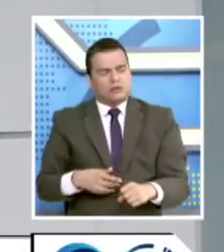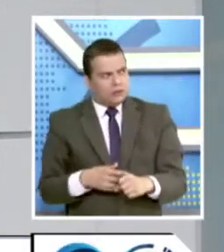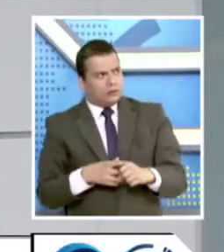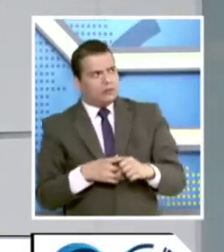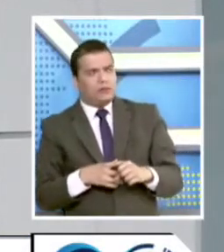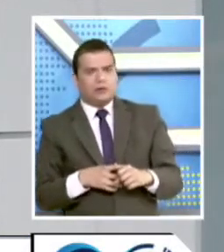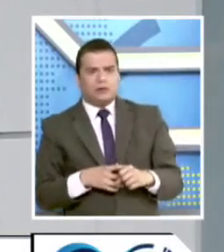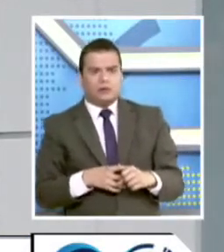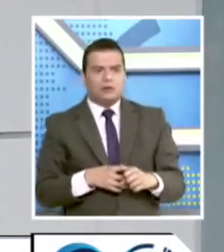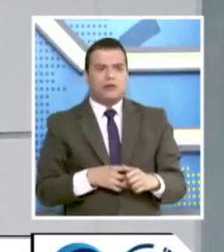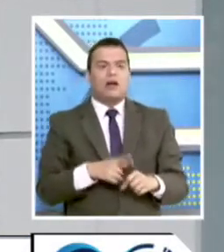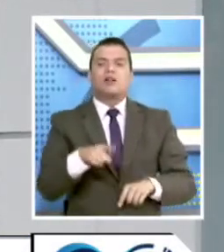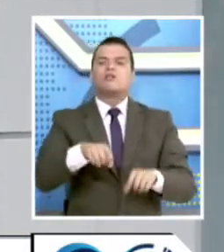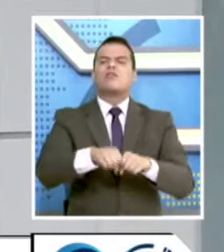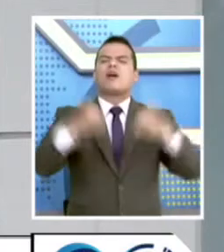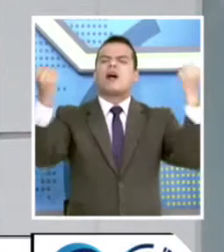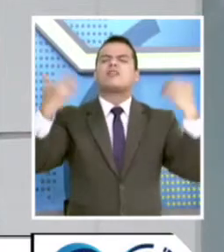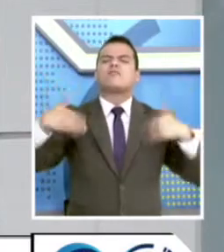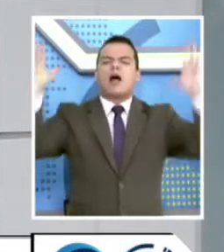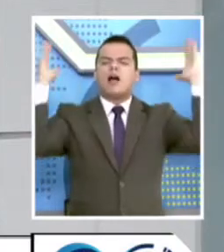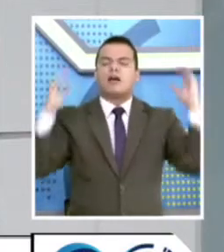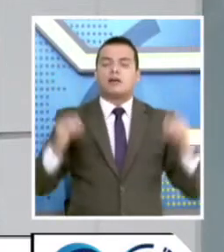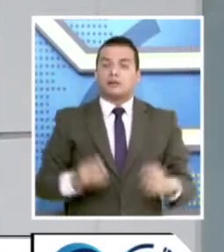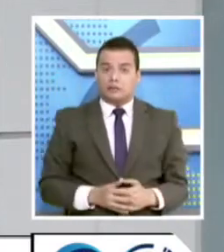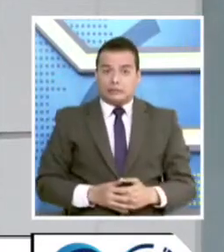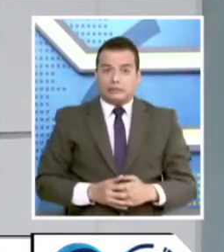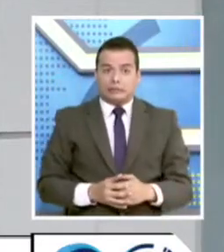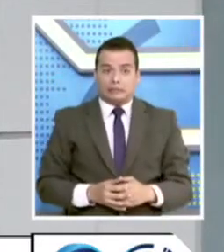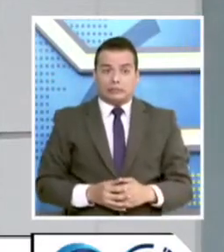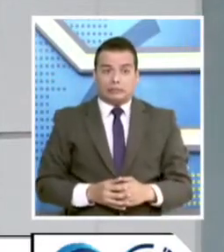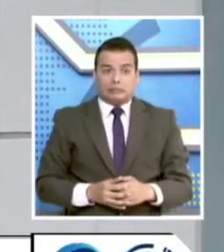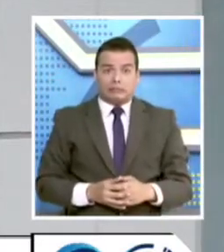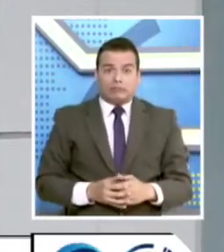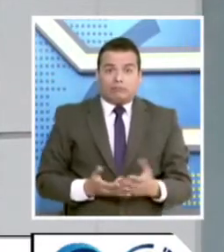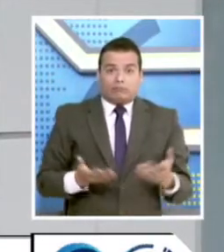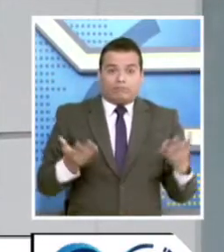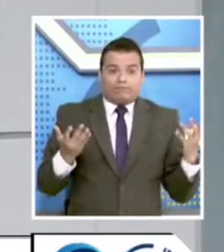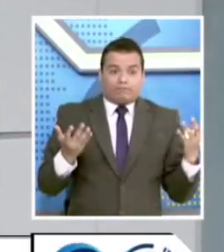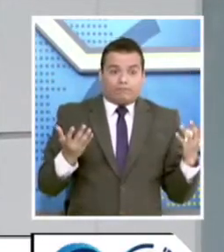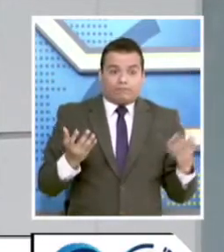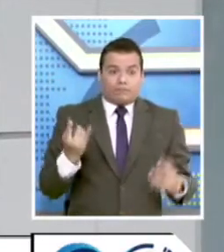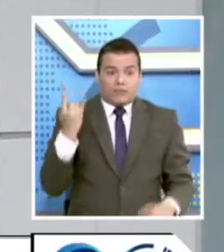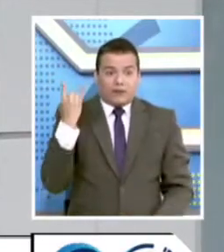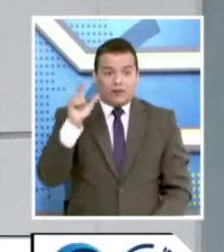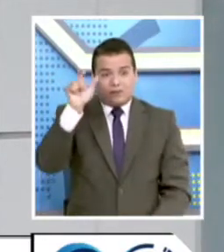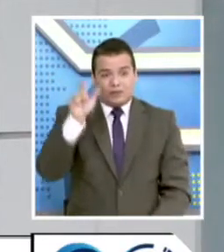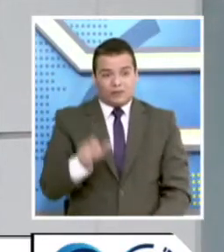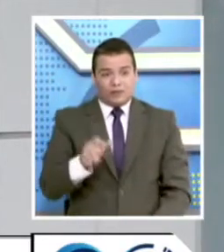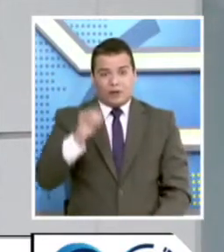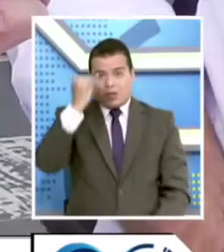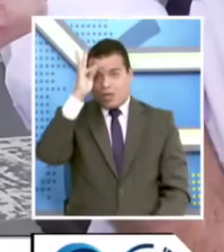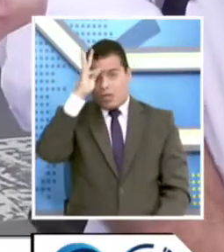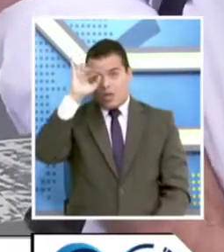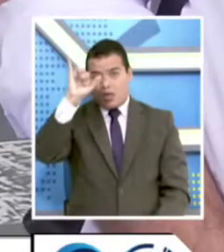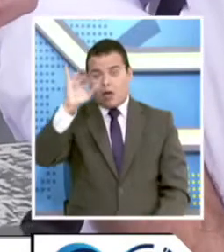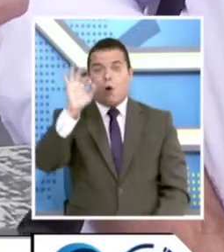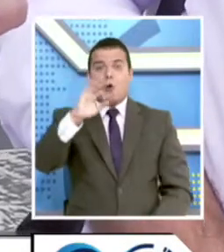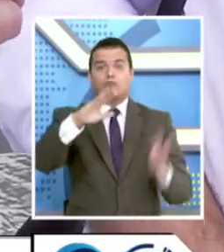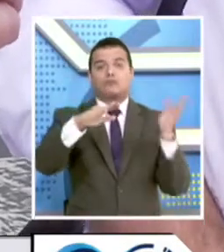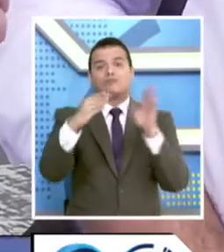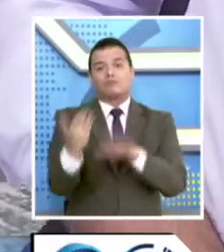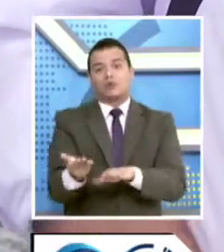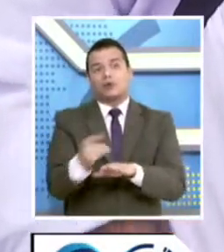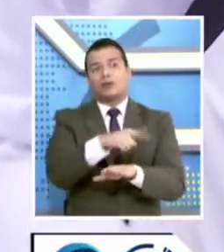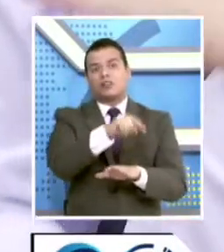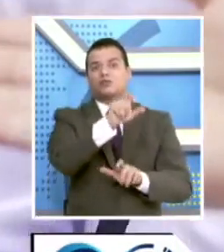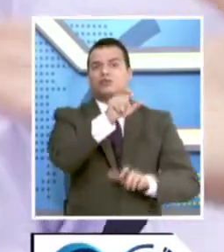de instalaciones, daño de equipos, cada vez que tenemos un paciente u hospitalizado o que fallece. A